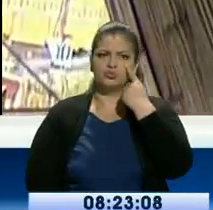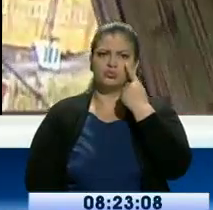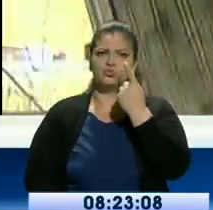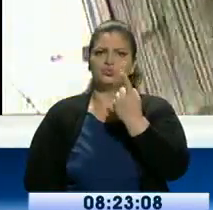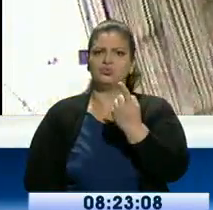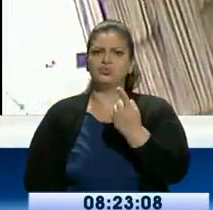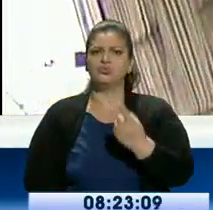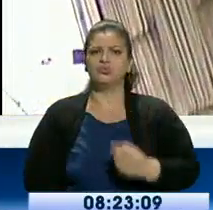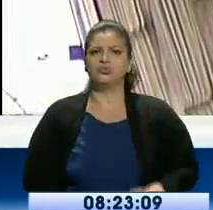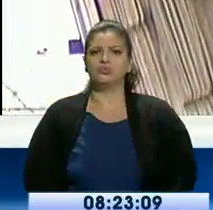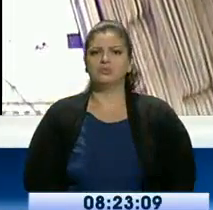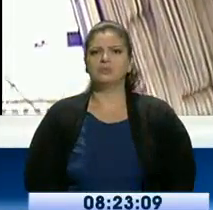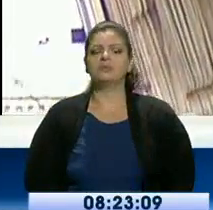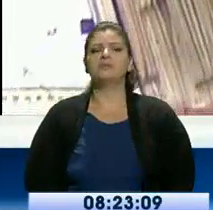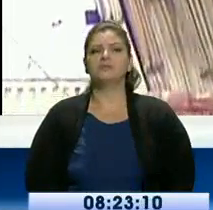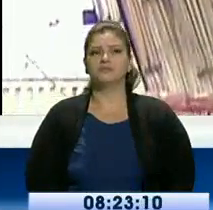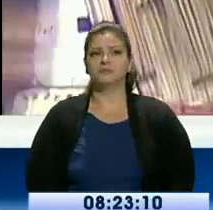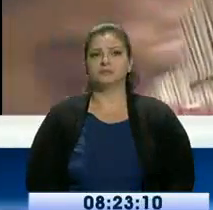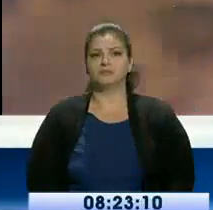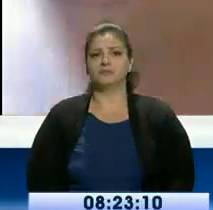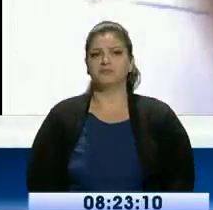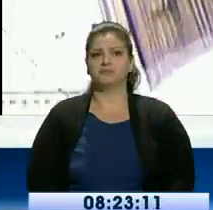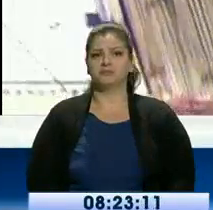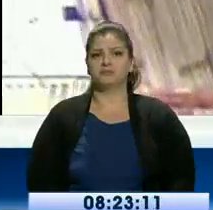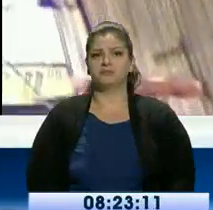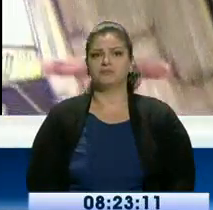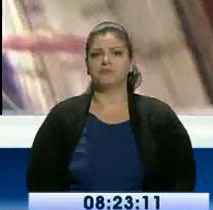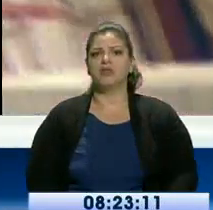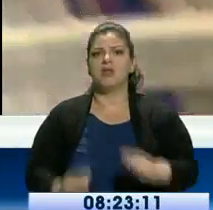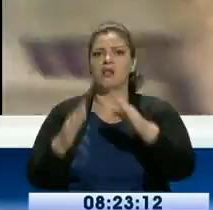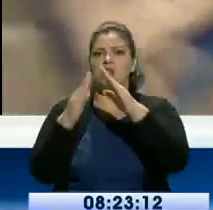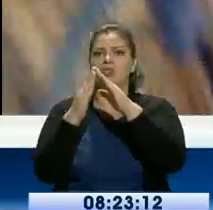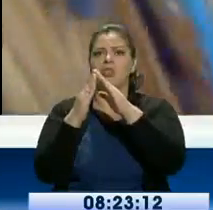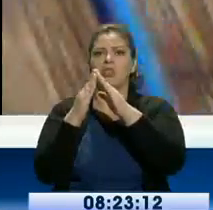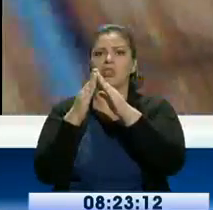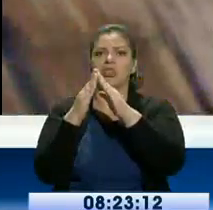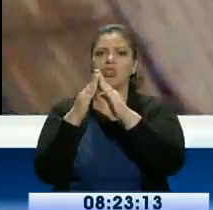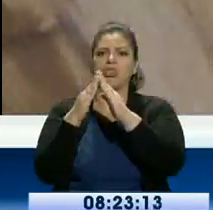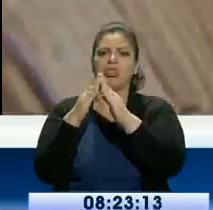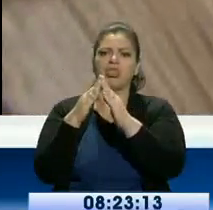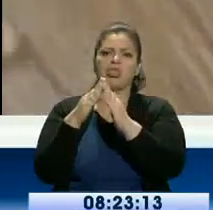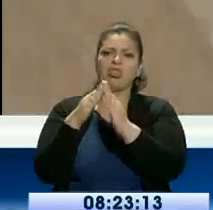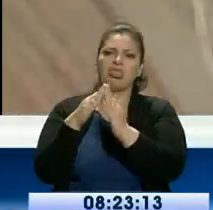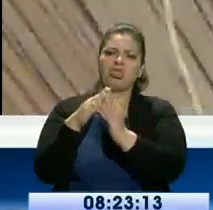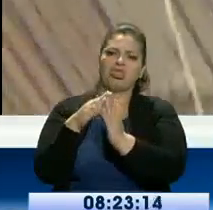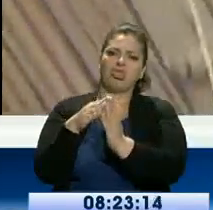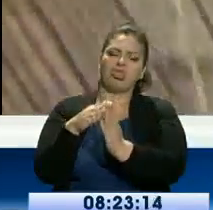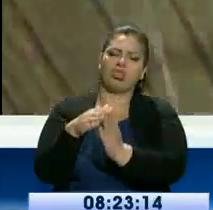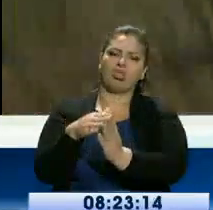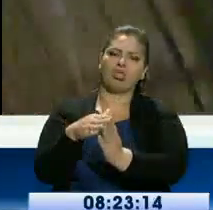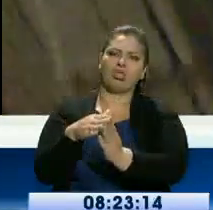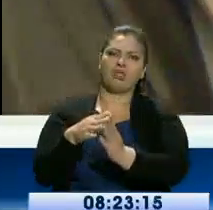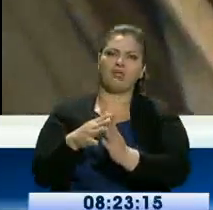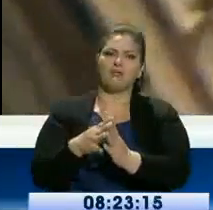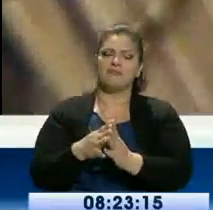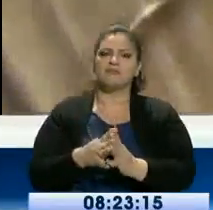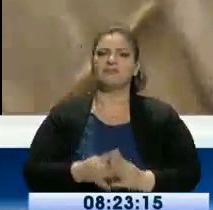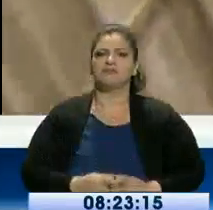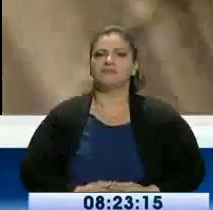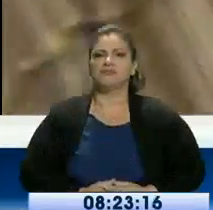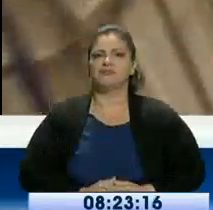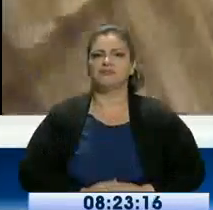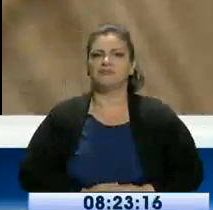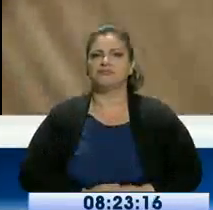vivienda de madera de esta señora que la construyó hace tan solo 2 años. Y lamentablemente se ha quedado sin